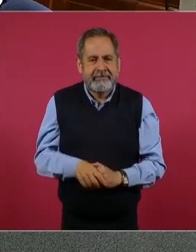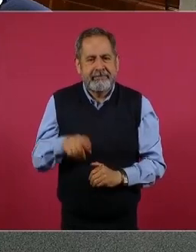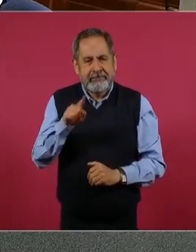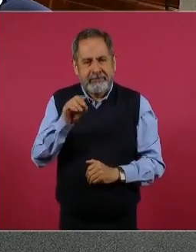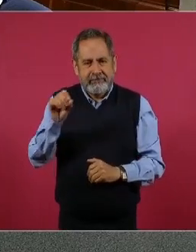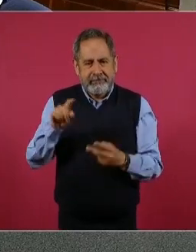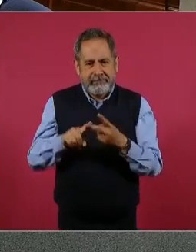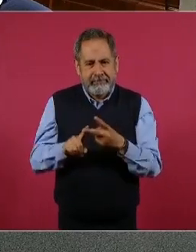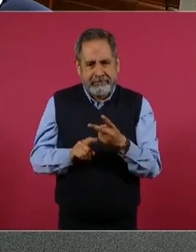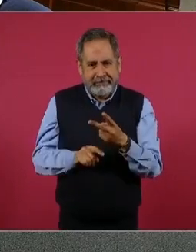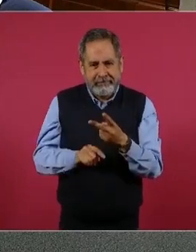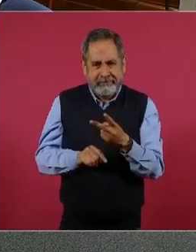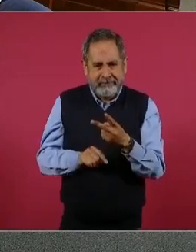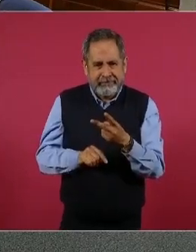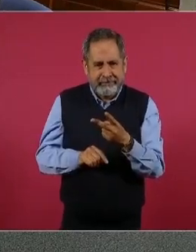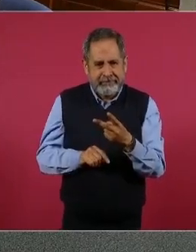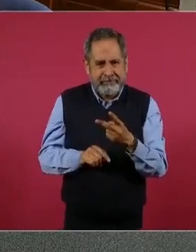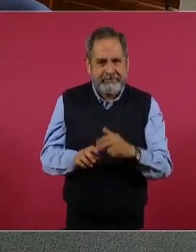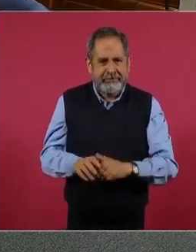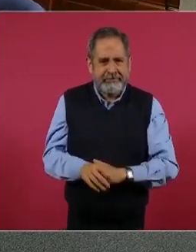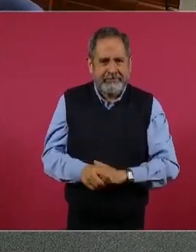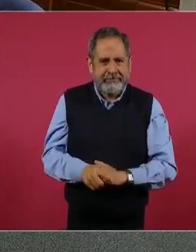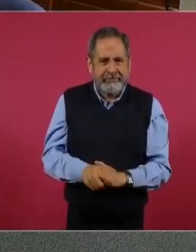¿Soy? Maestro en Derecho.